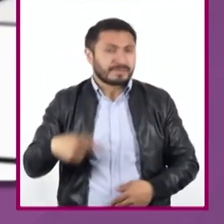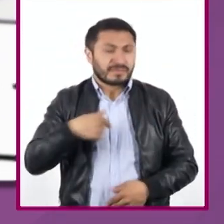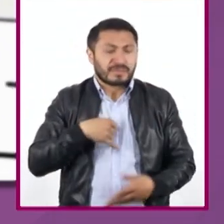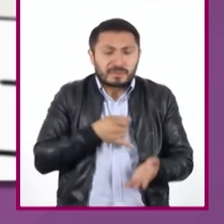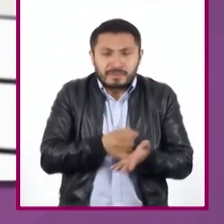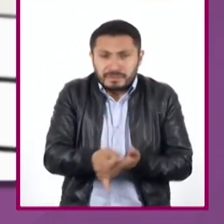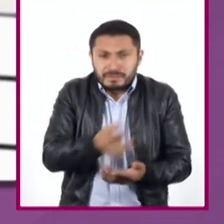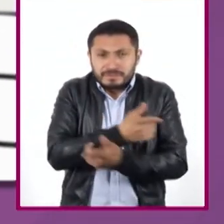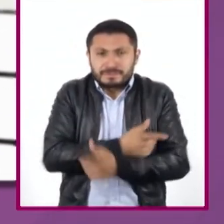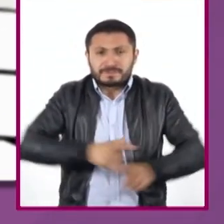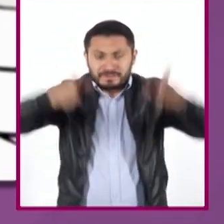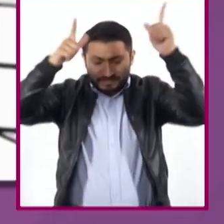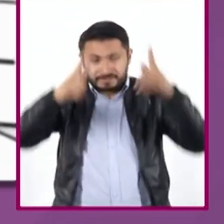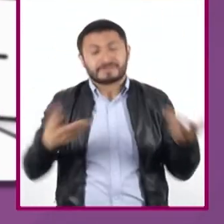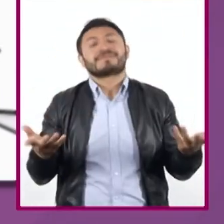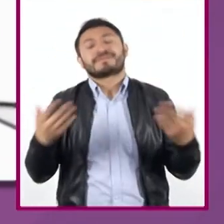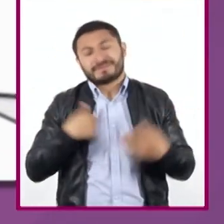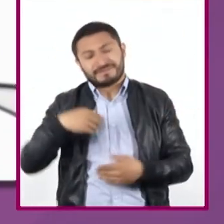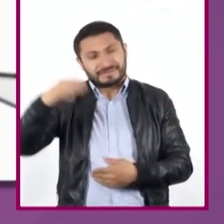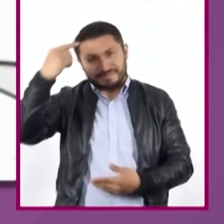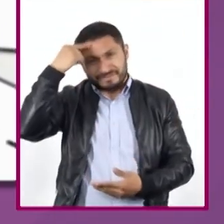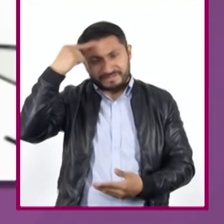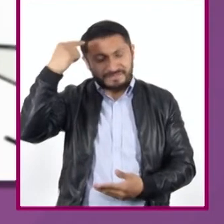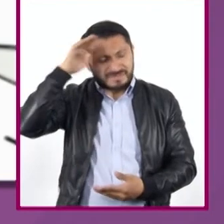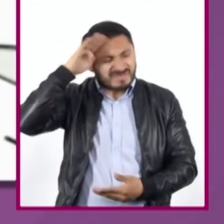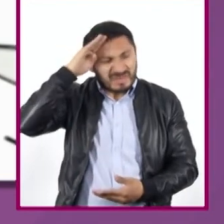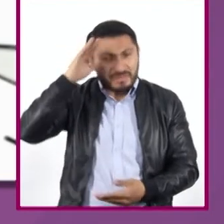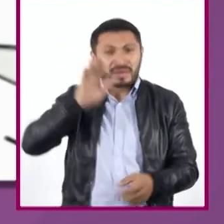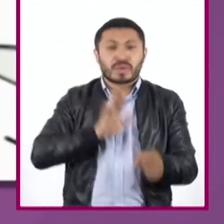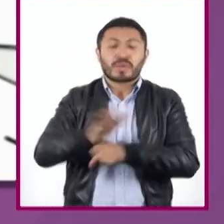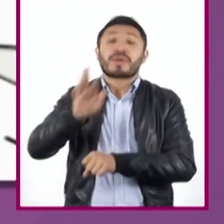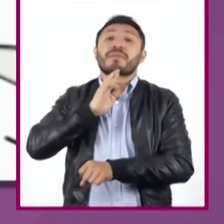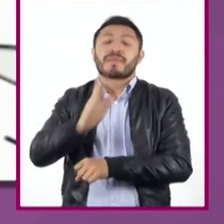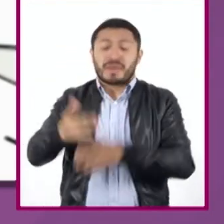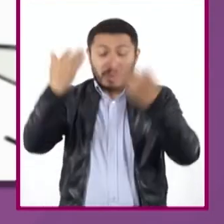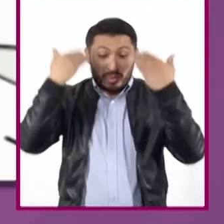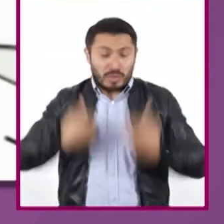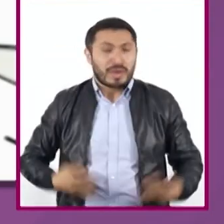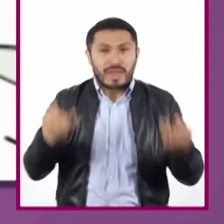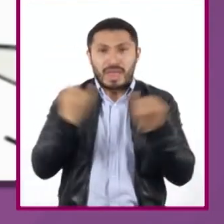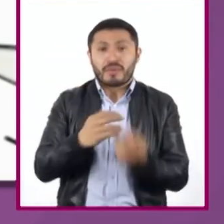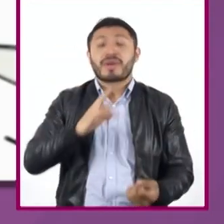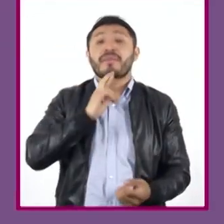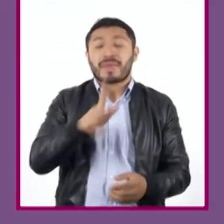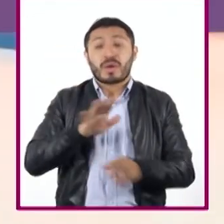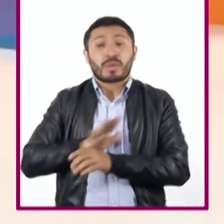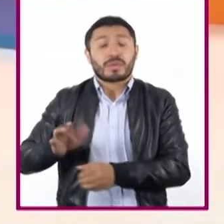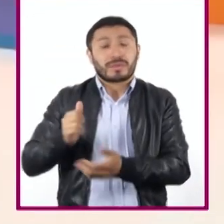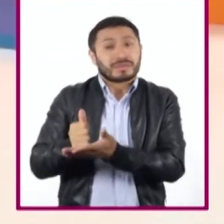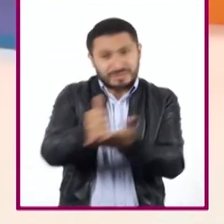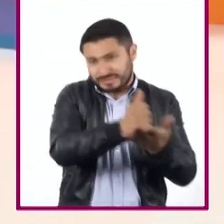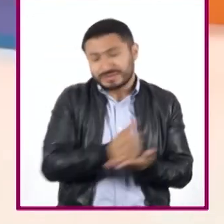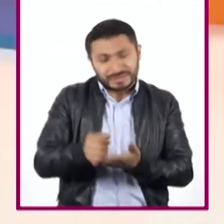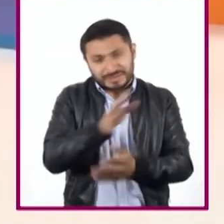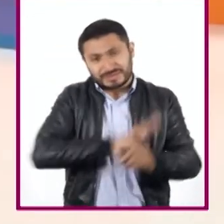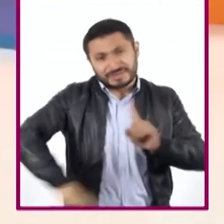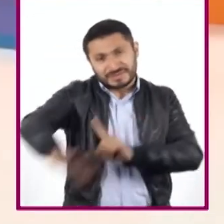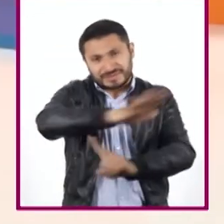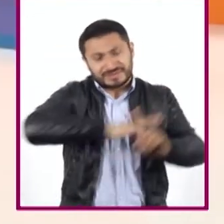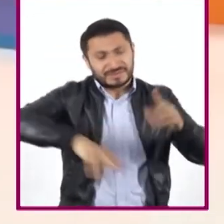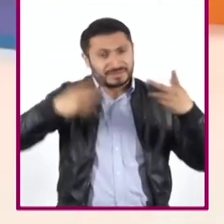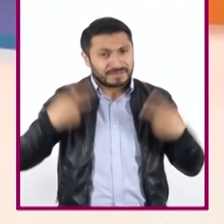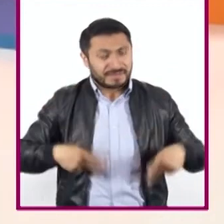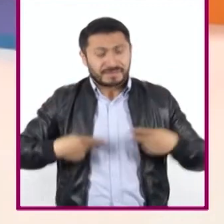libremente, pensando en lo que es mejor no solo para nosotros, sino también para los demás. Con base en lo que